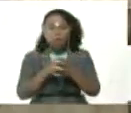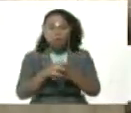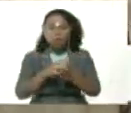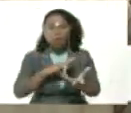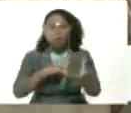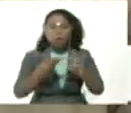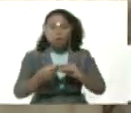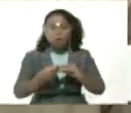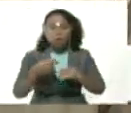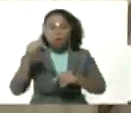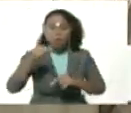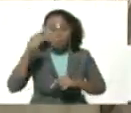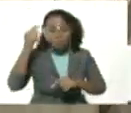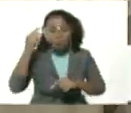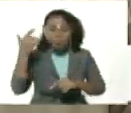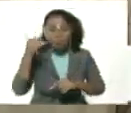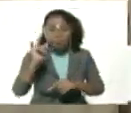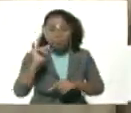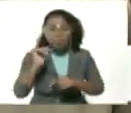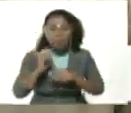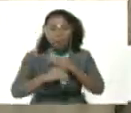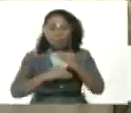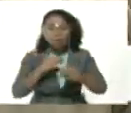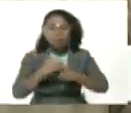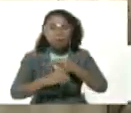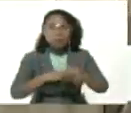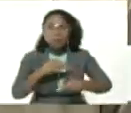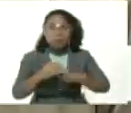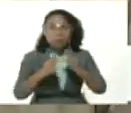día están siendo, bueno,